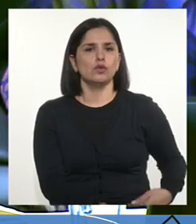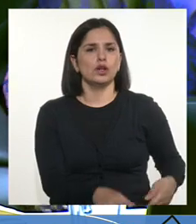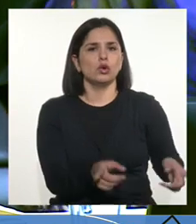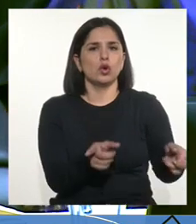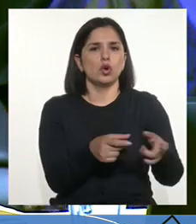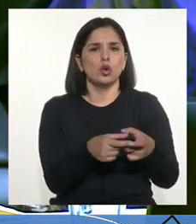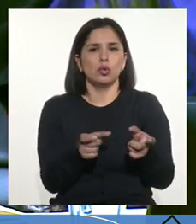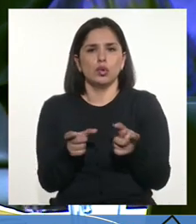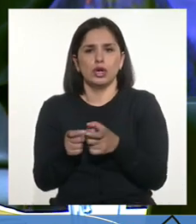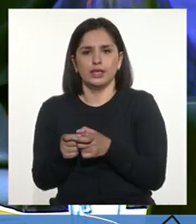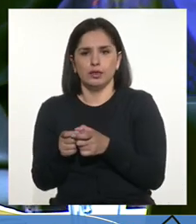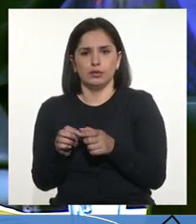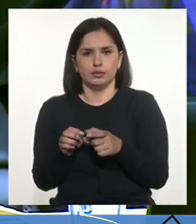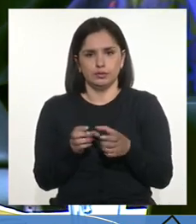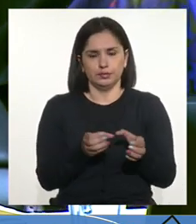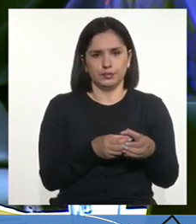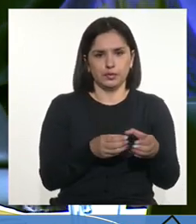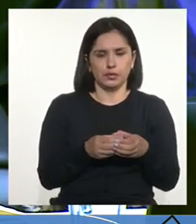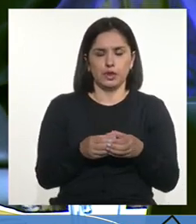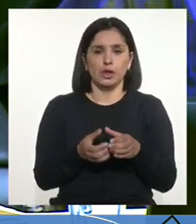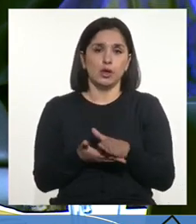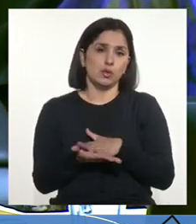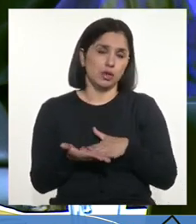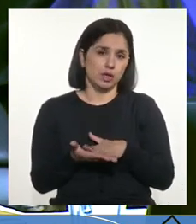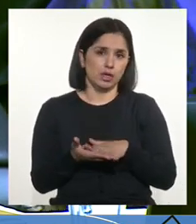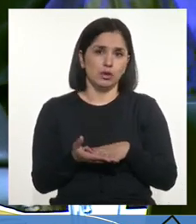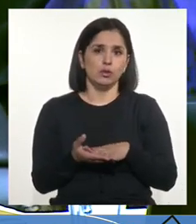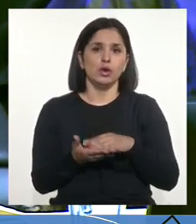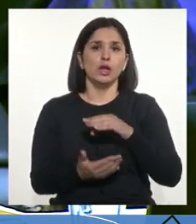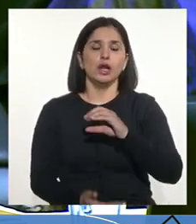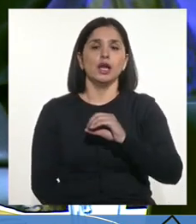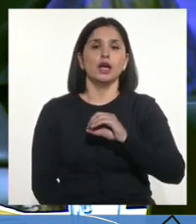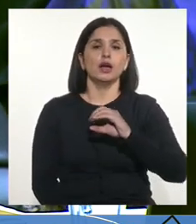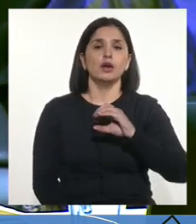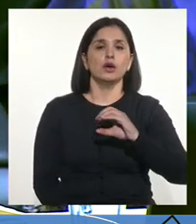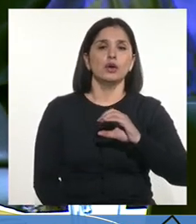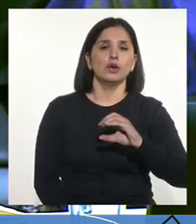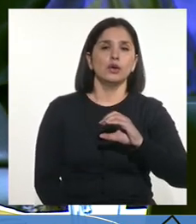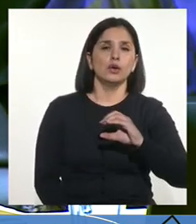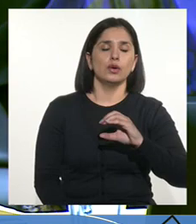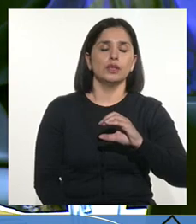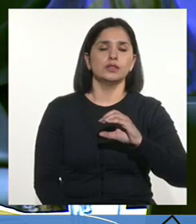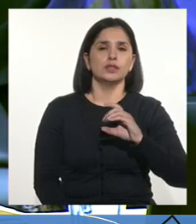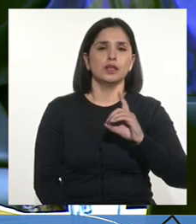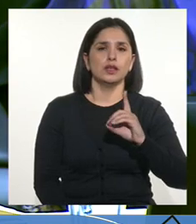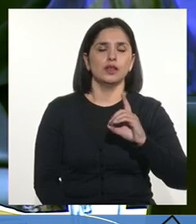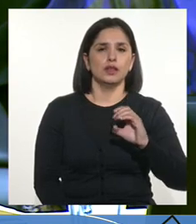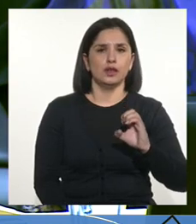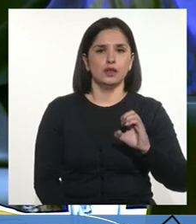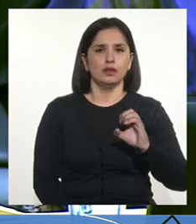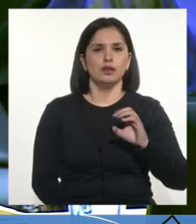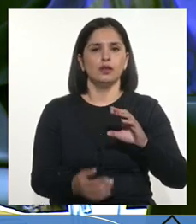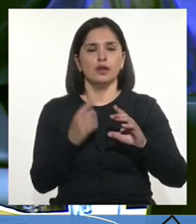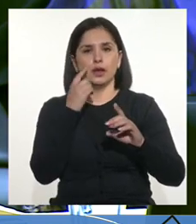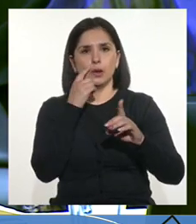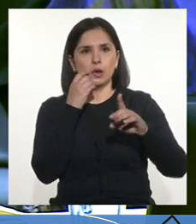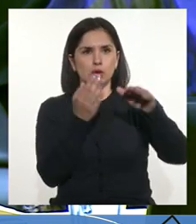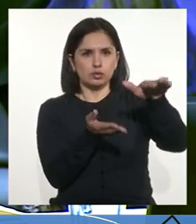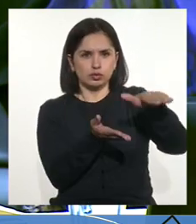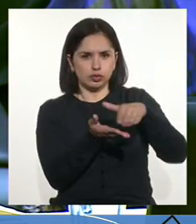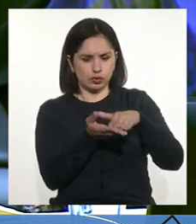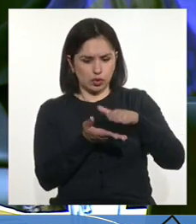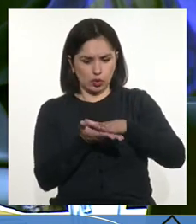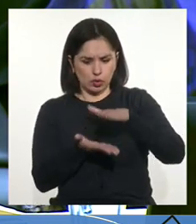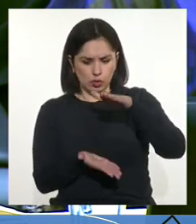mira modo de ejemplo las buenas prácticas de la oecd en este ámbito recogidas en un documento